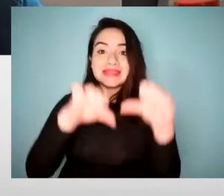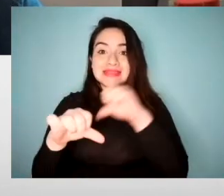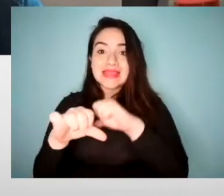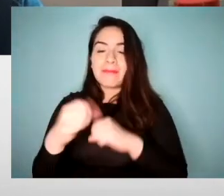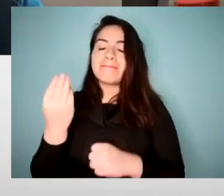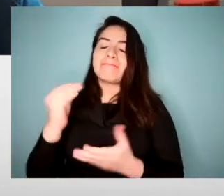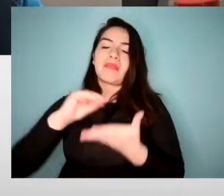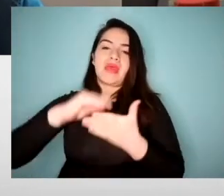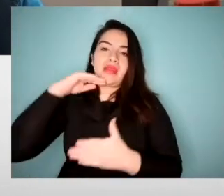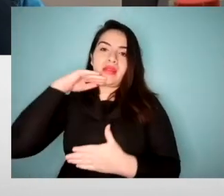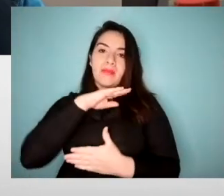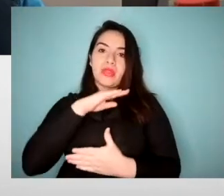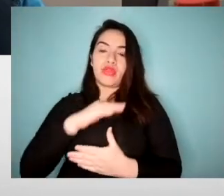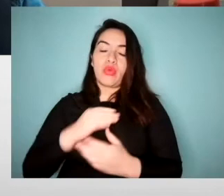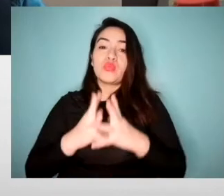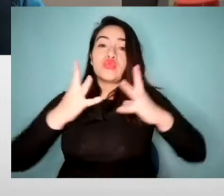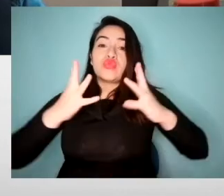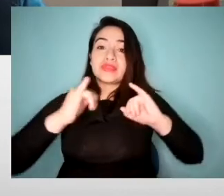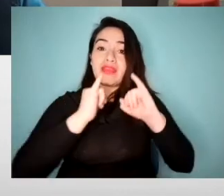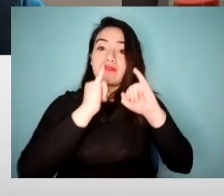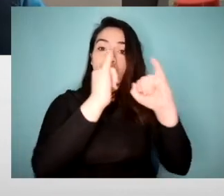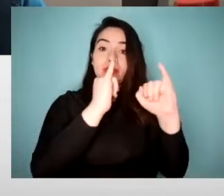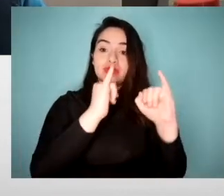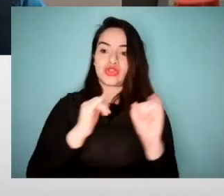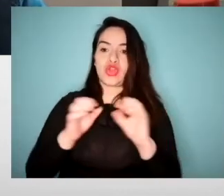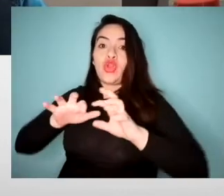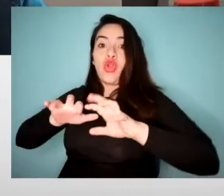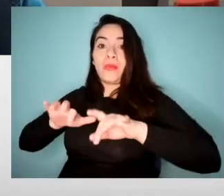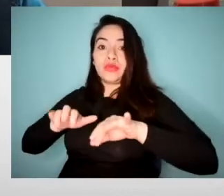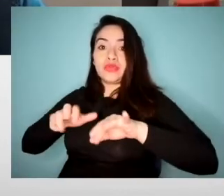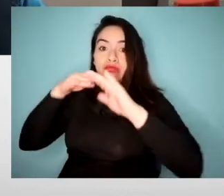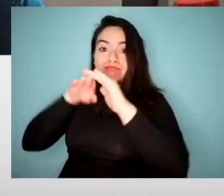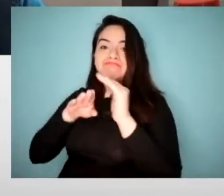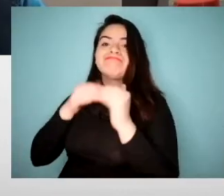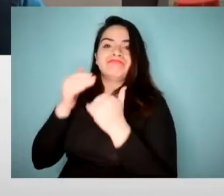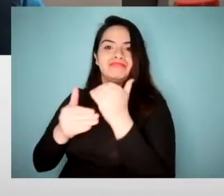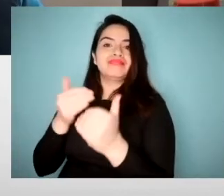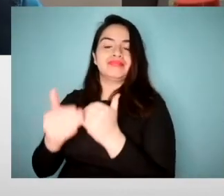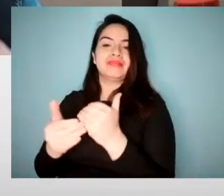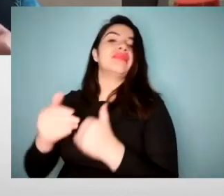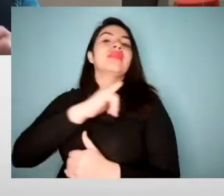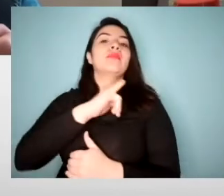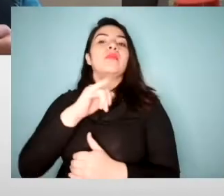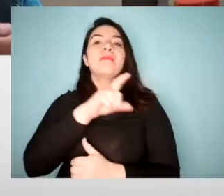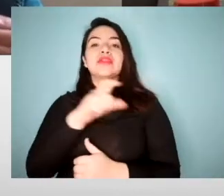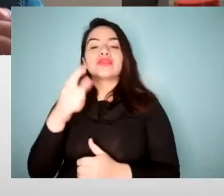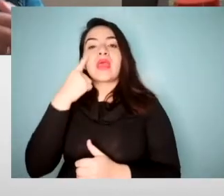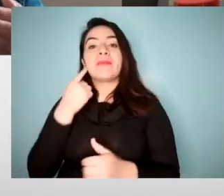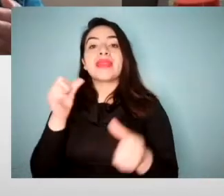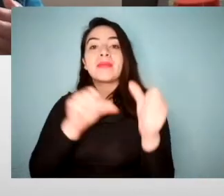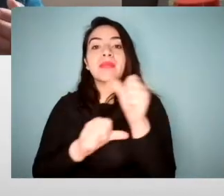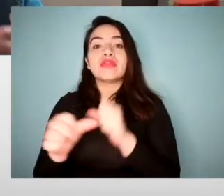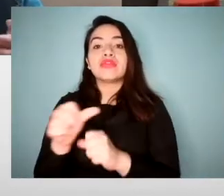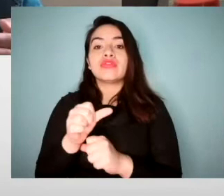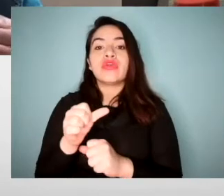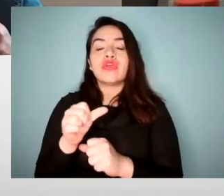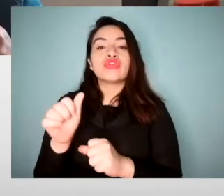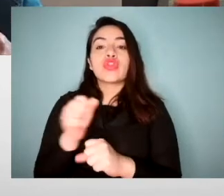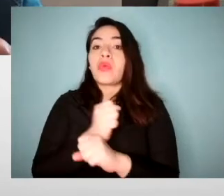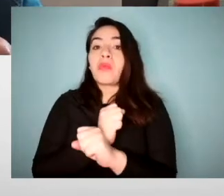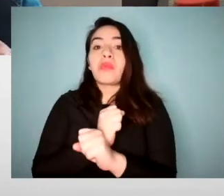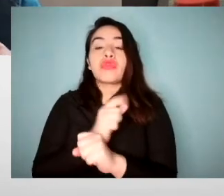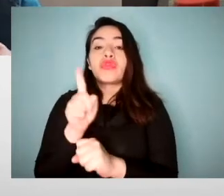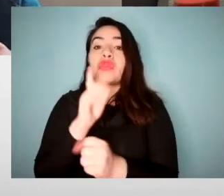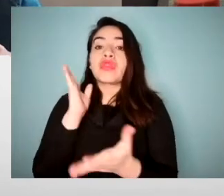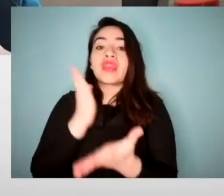montón de información utilizando computadores y luego decir a los experimentalistas que ellos no tienen que probar un pool tan grande de proteínas, por